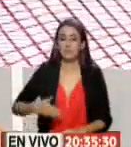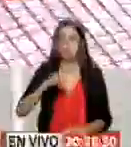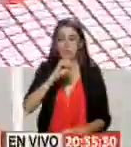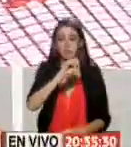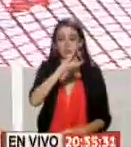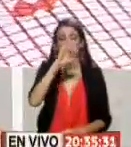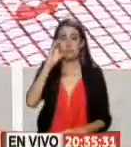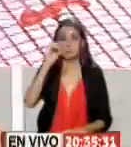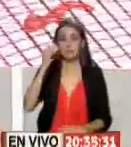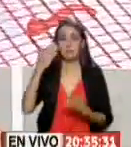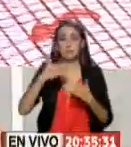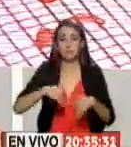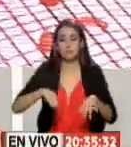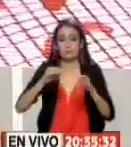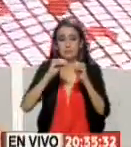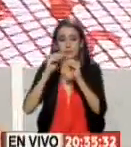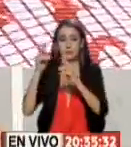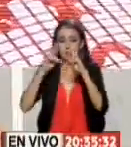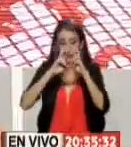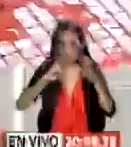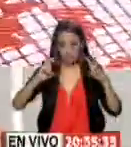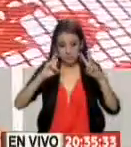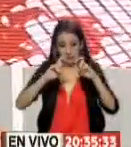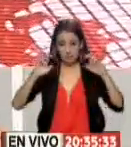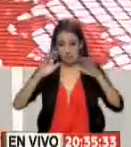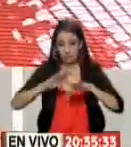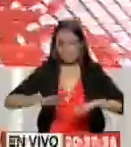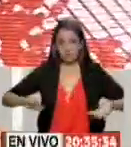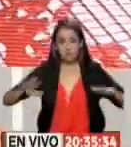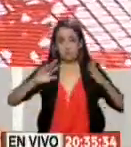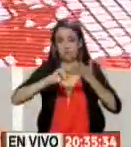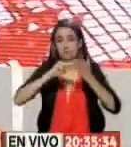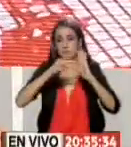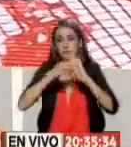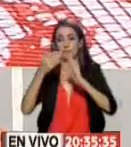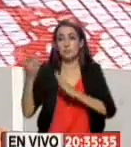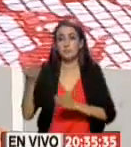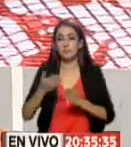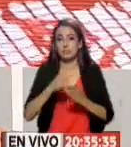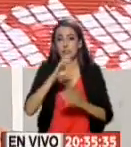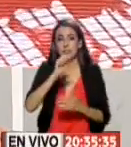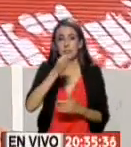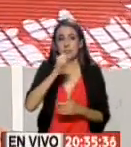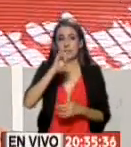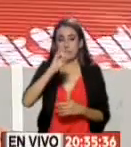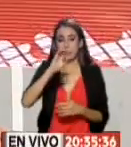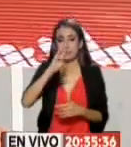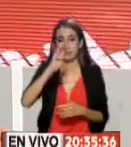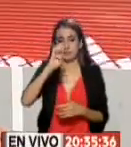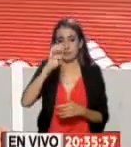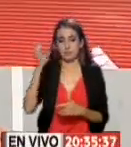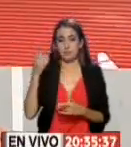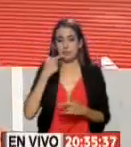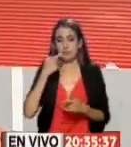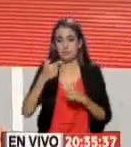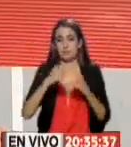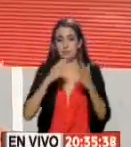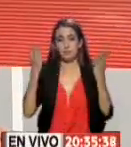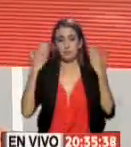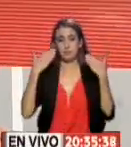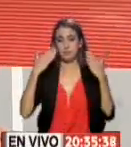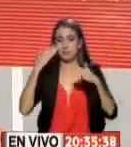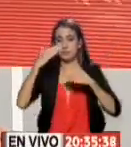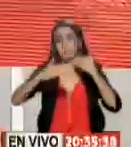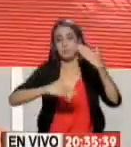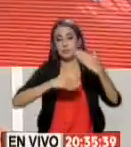Sonnenhäusner, recorrió el Centro de Investigaciones Biotecnológicas del Ecuador, CIBE, en el campus del ESPOL, en la ciudad de Guayaquil. Durante su